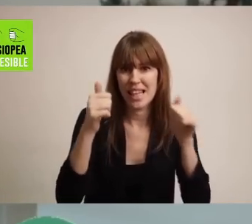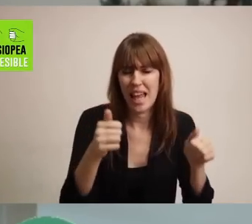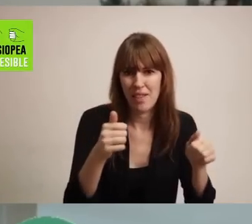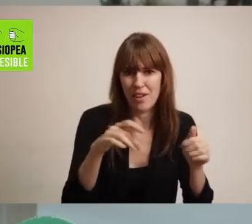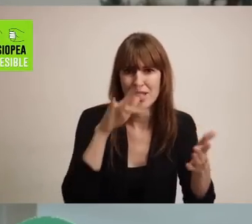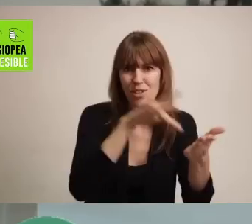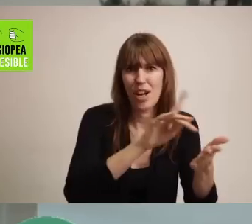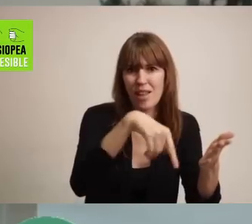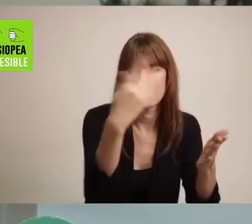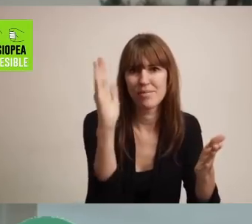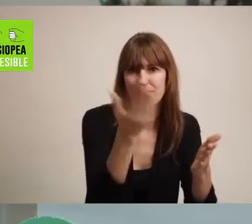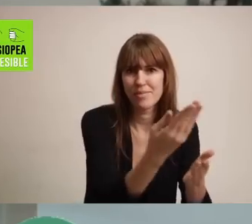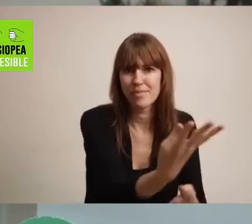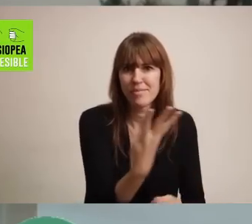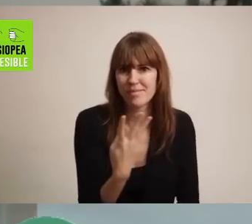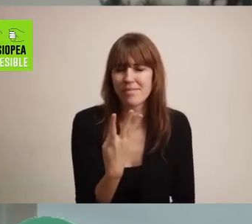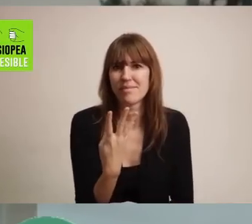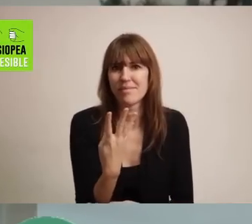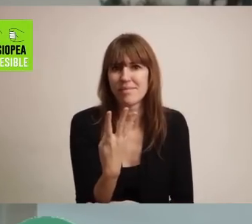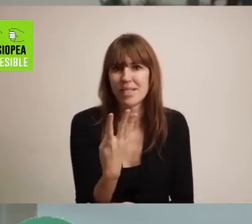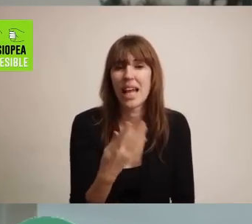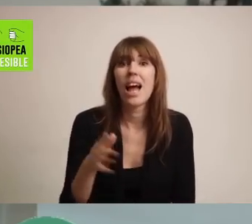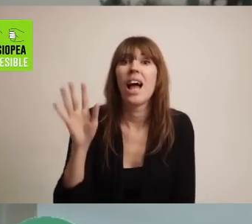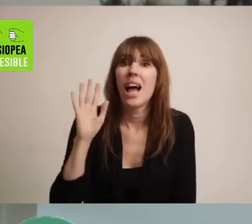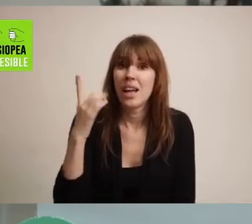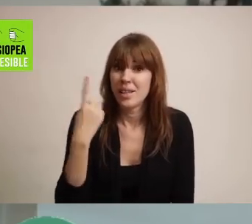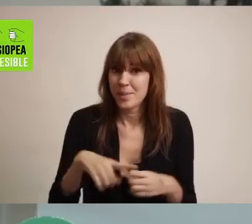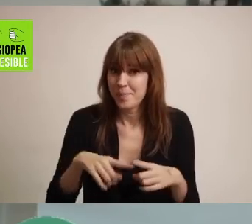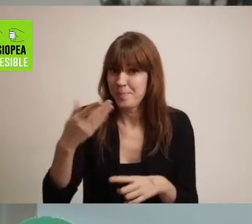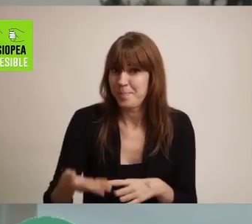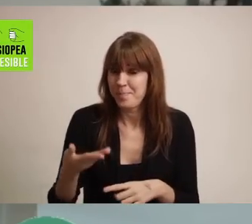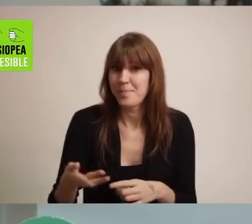iniciaciones, etc. Y me dejaba la reconexión.